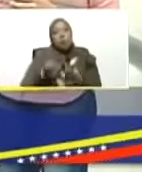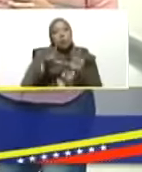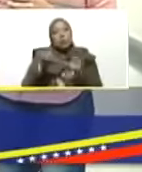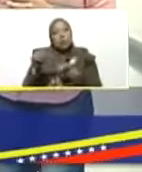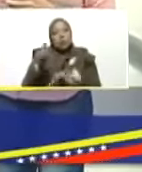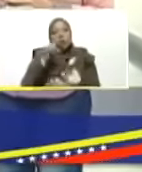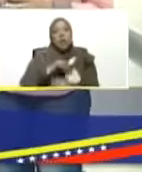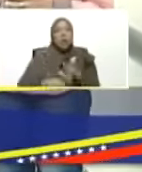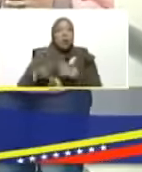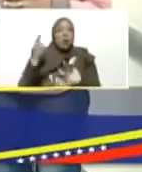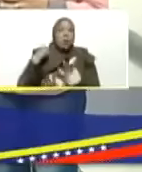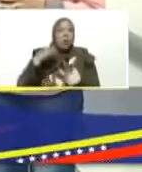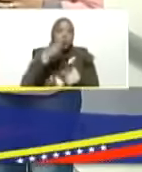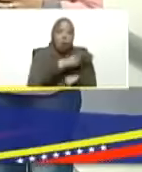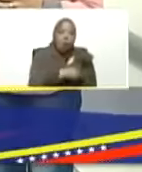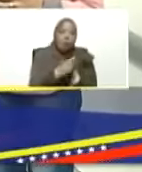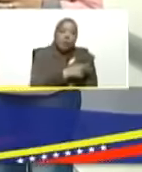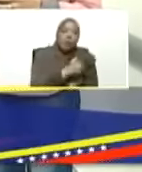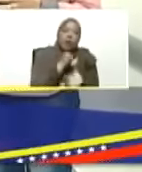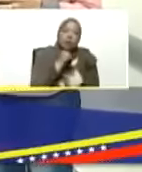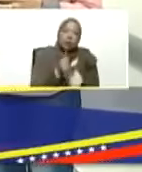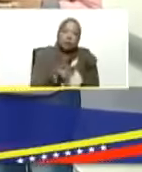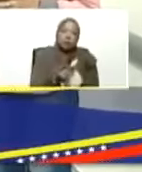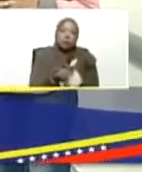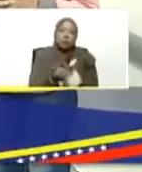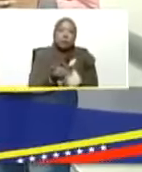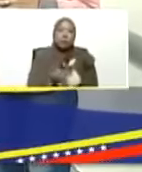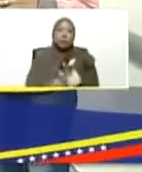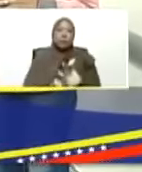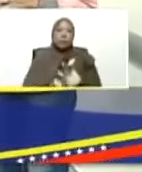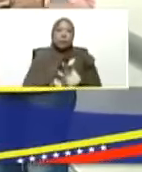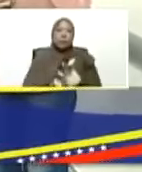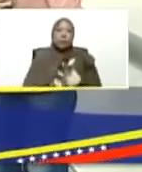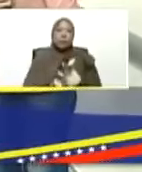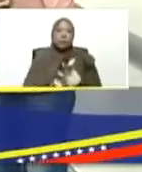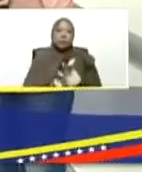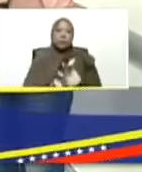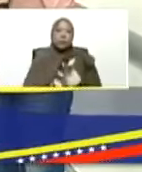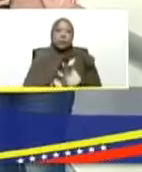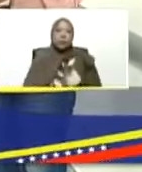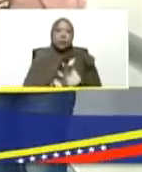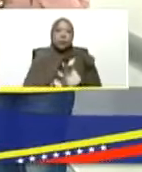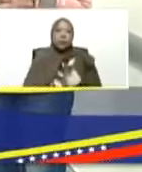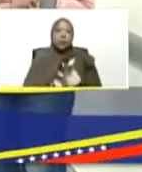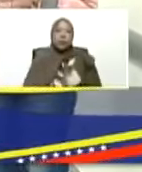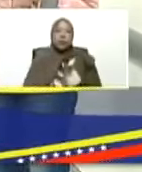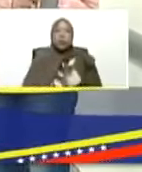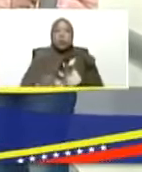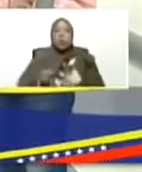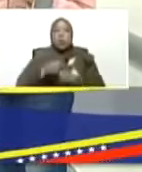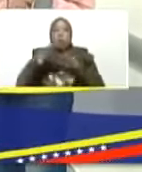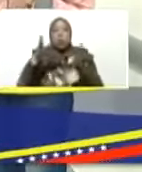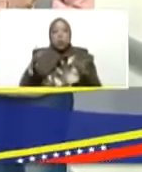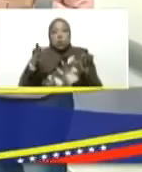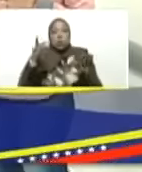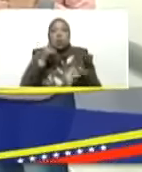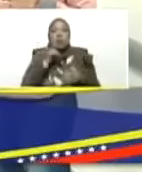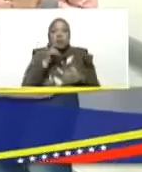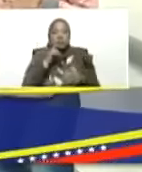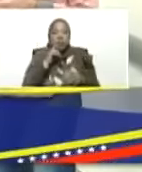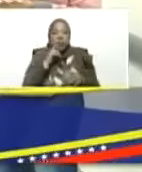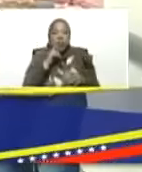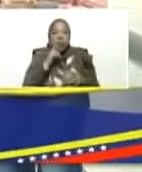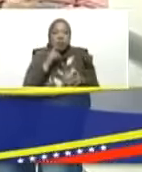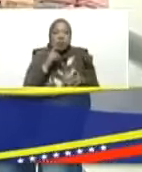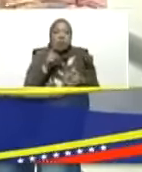de hospitales mega infraestructura, casi inmanejables,